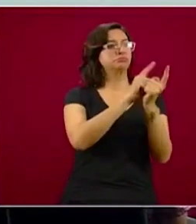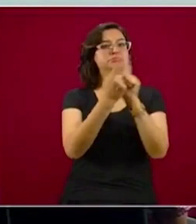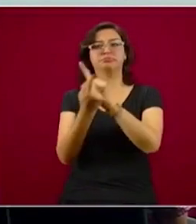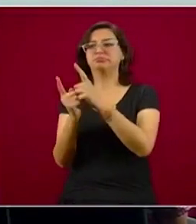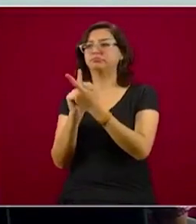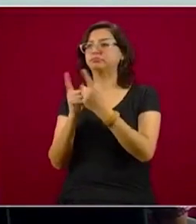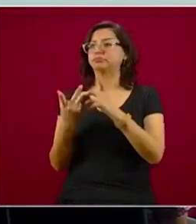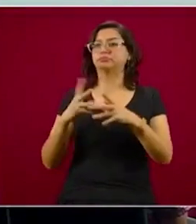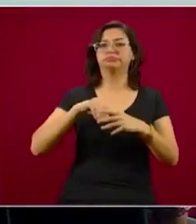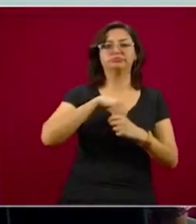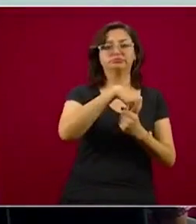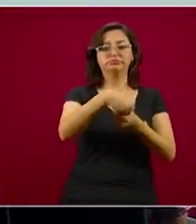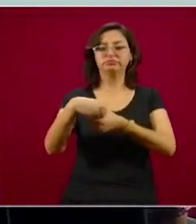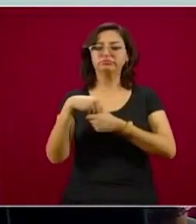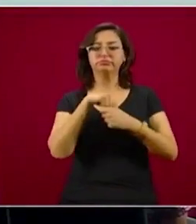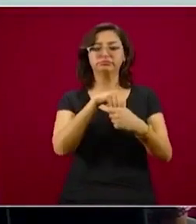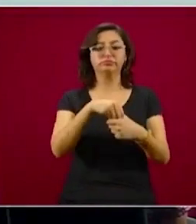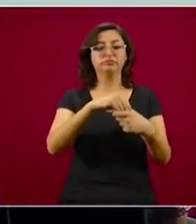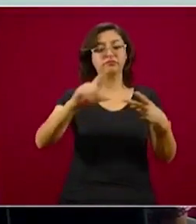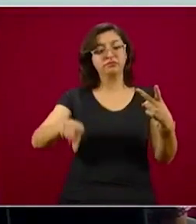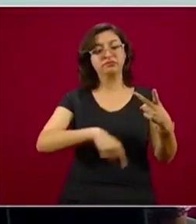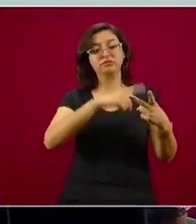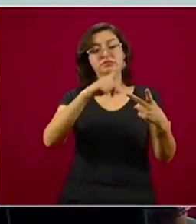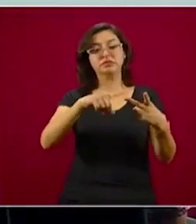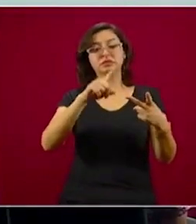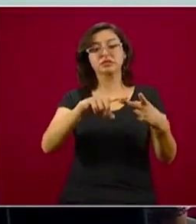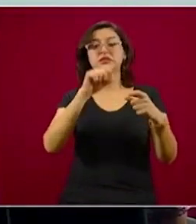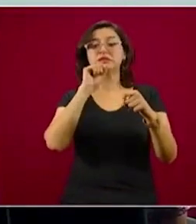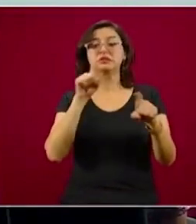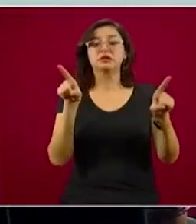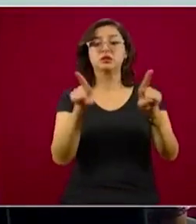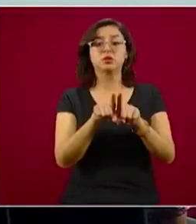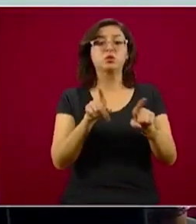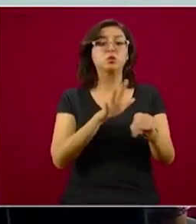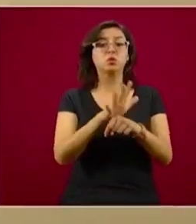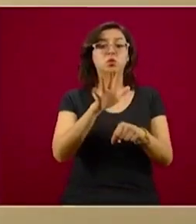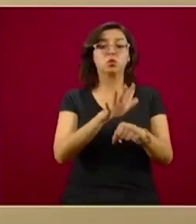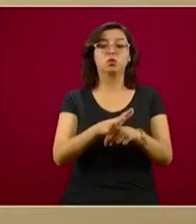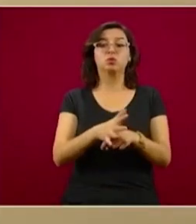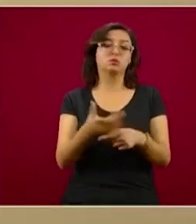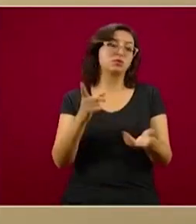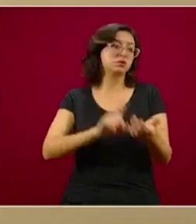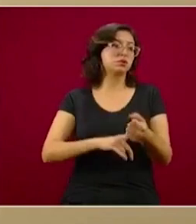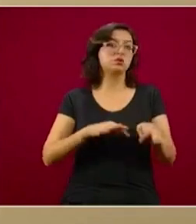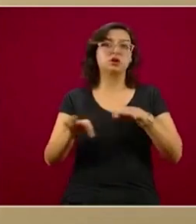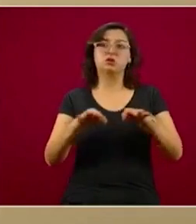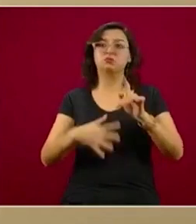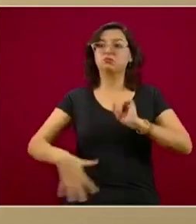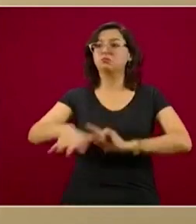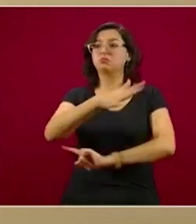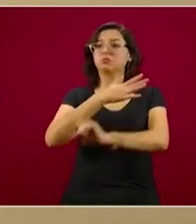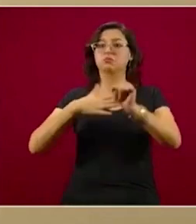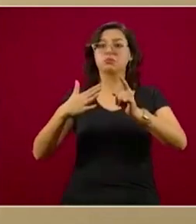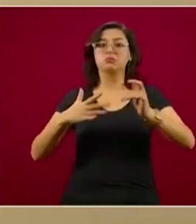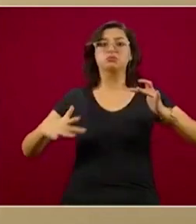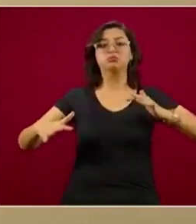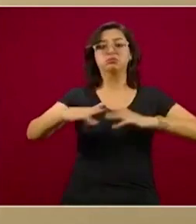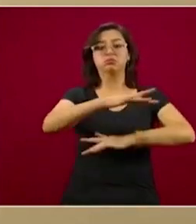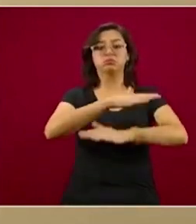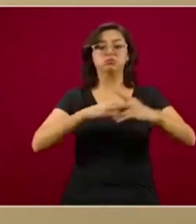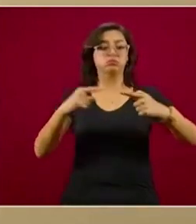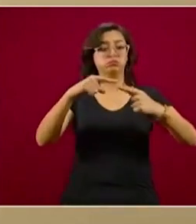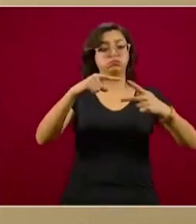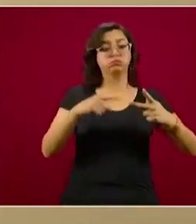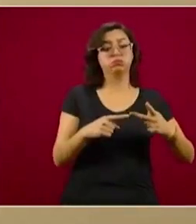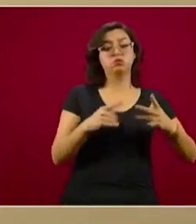otra cadena de contagio extrañadamente importante también, que es el ambiente de trabajo. Entonces, tenemos que cuidar las dos